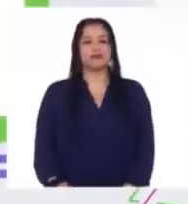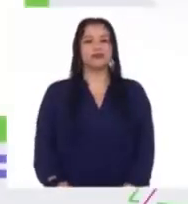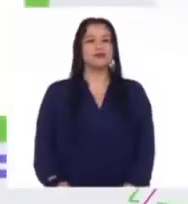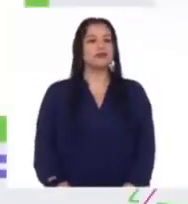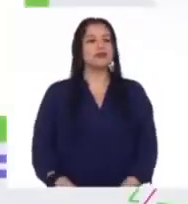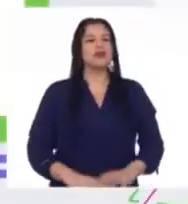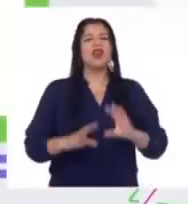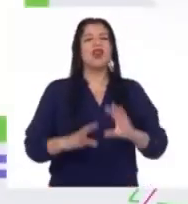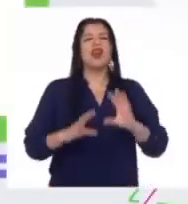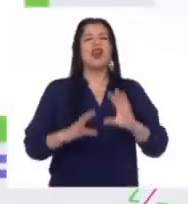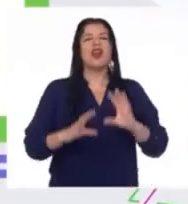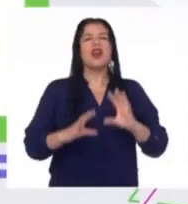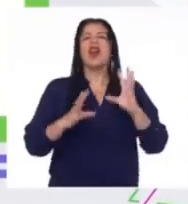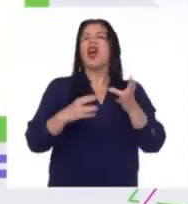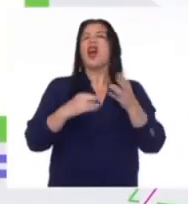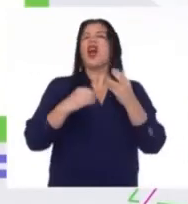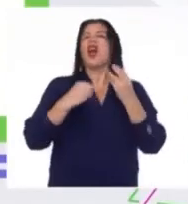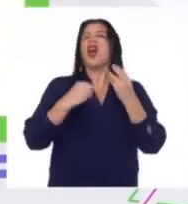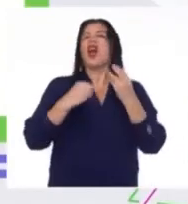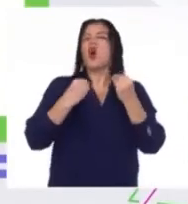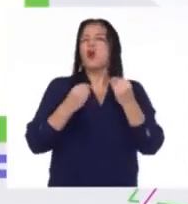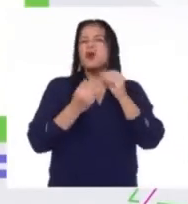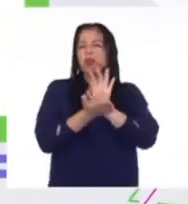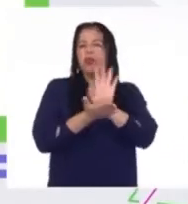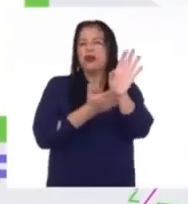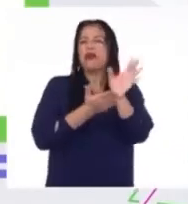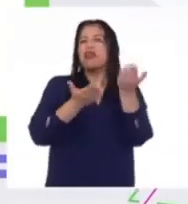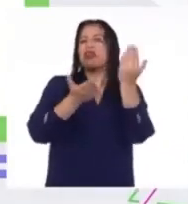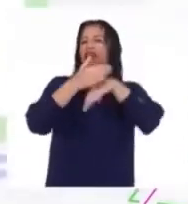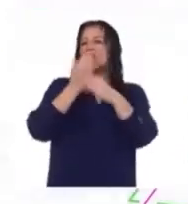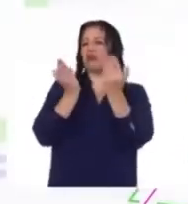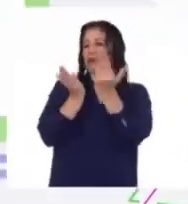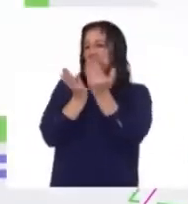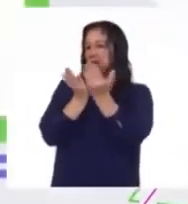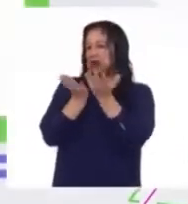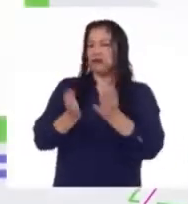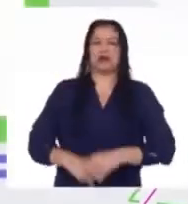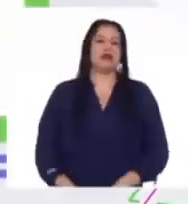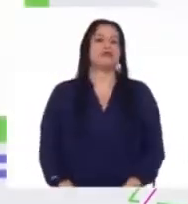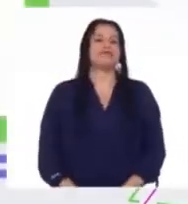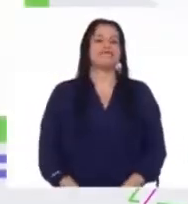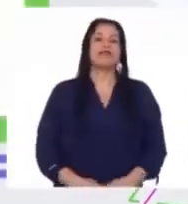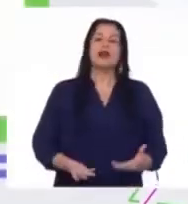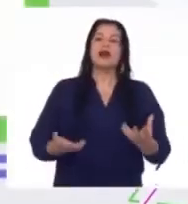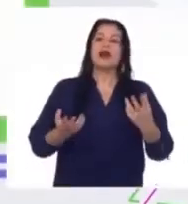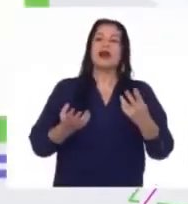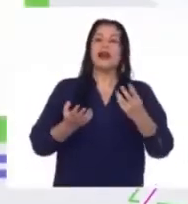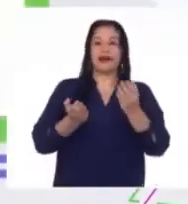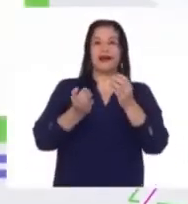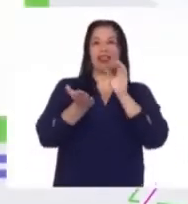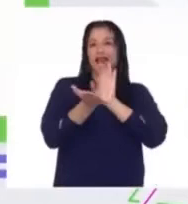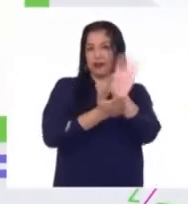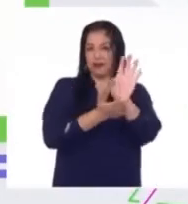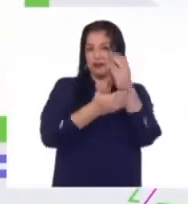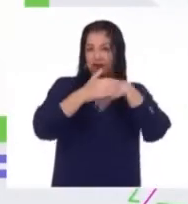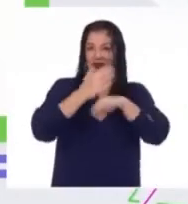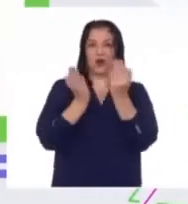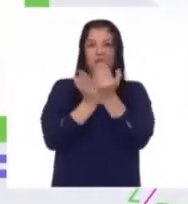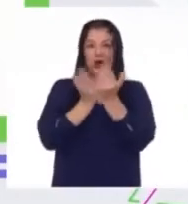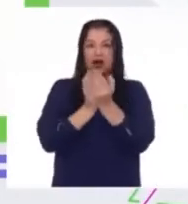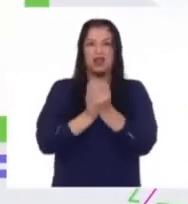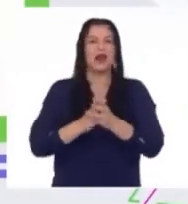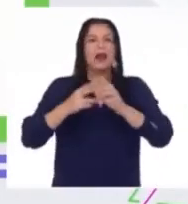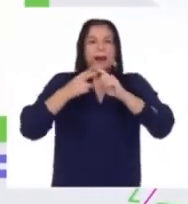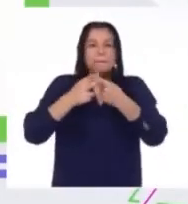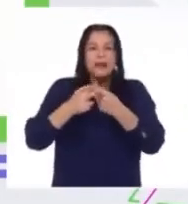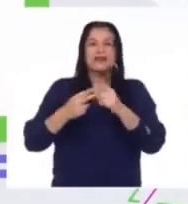¿Cómo se da la discriminación en ambientes escolares? La discriminación en ambientes escolares inicia con la llegada